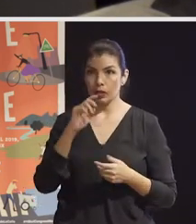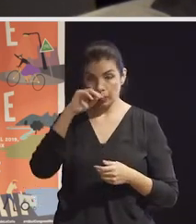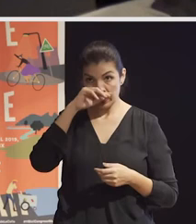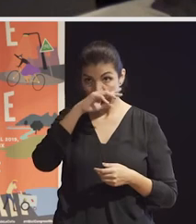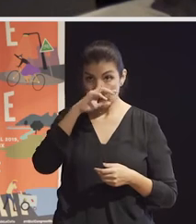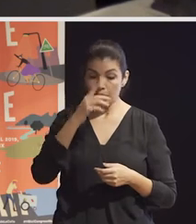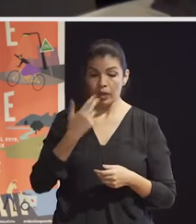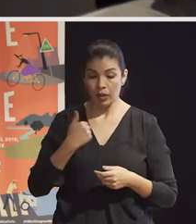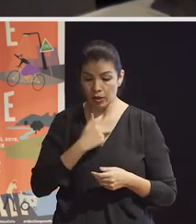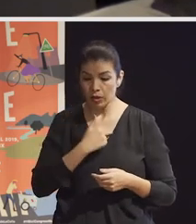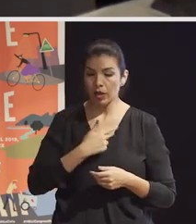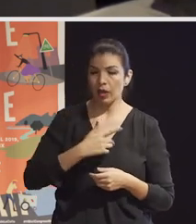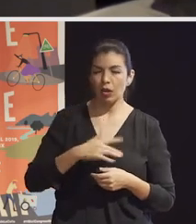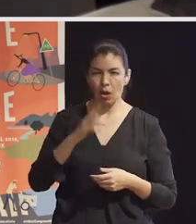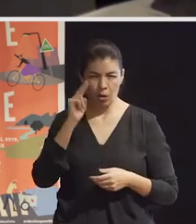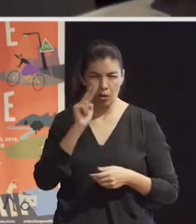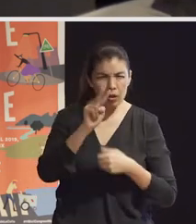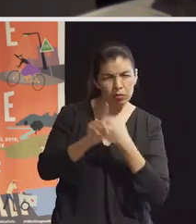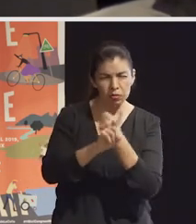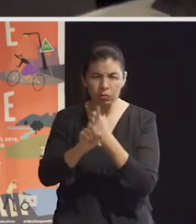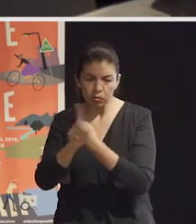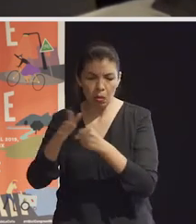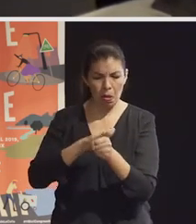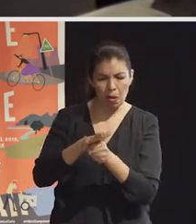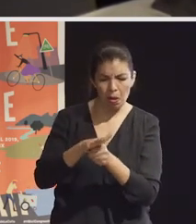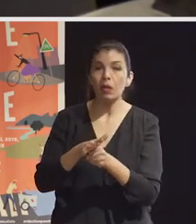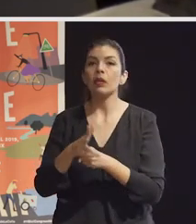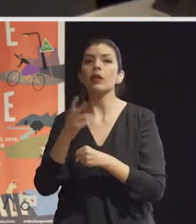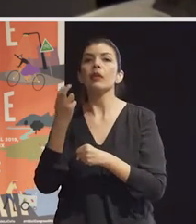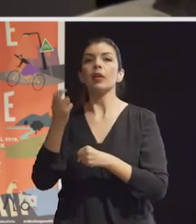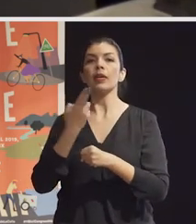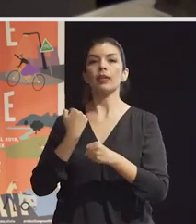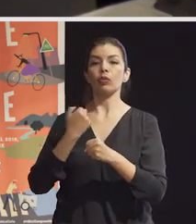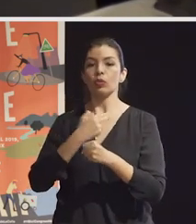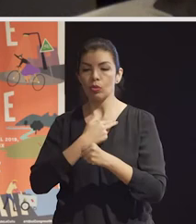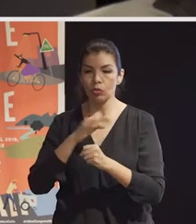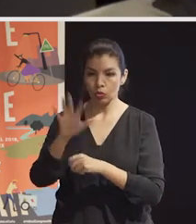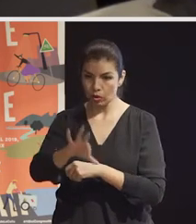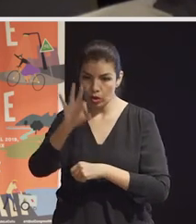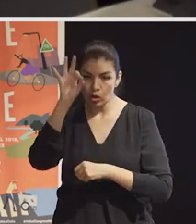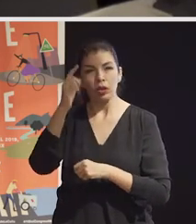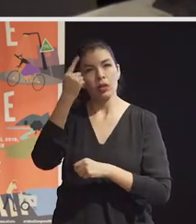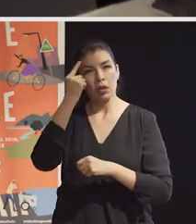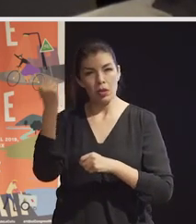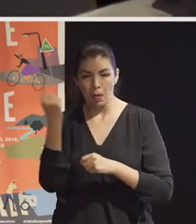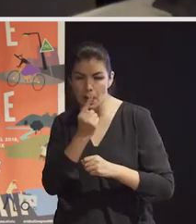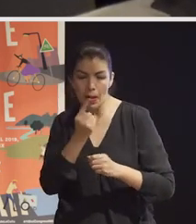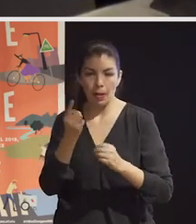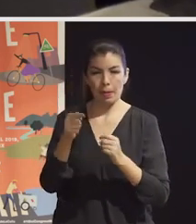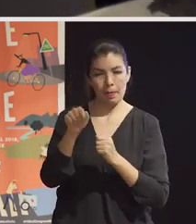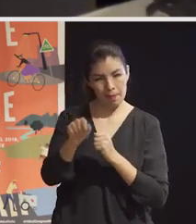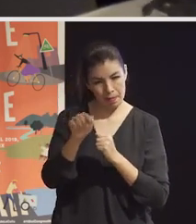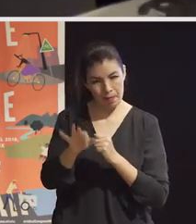respuestas no entonces por más que nada es era como mi punto en la mesa y pues a otros compañeros que hablaban como